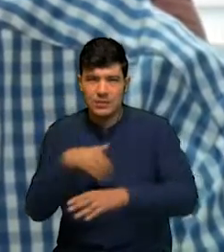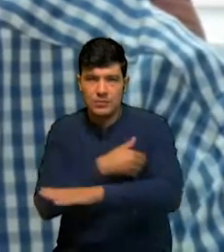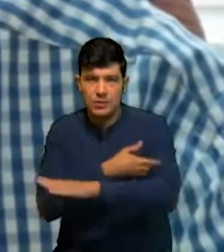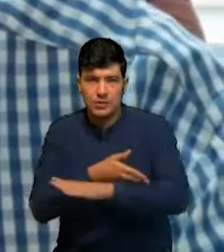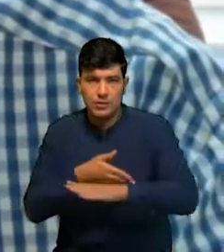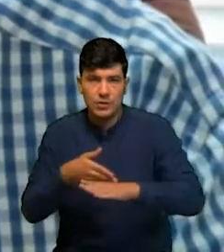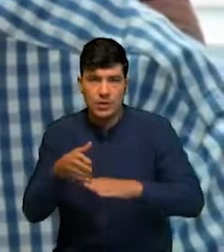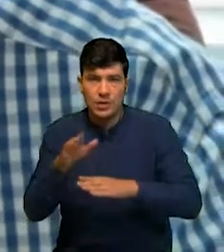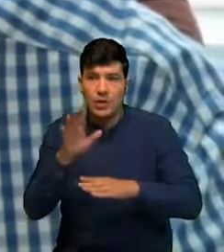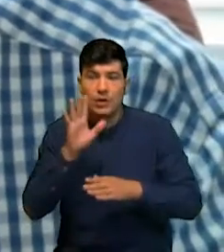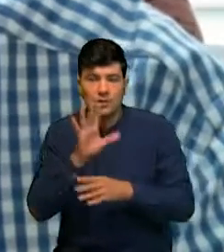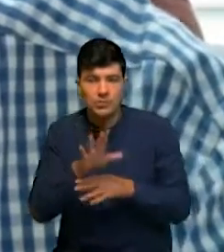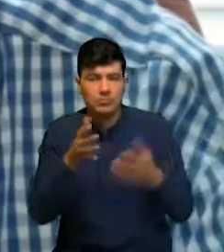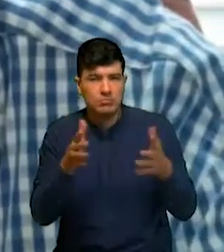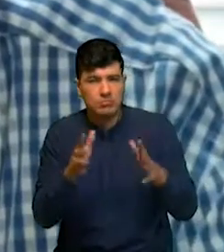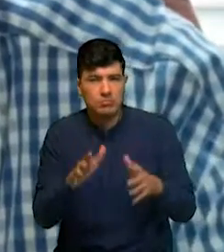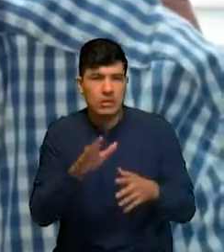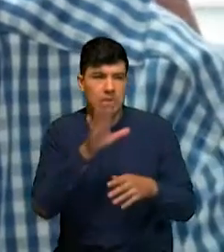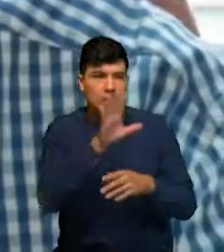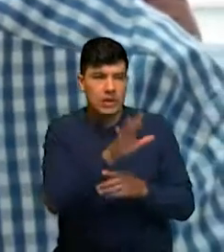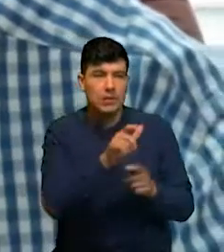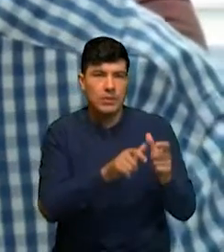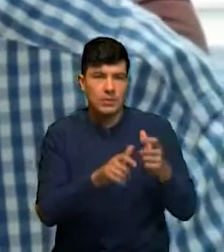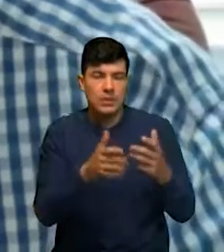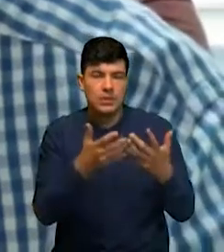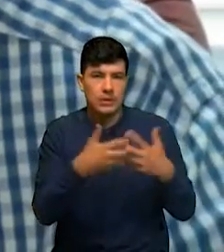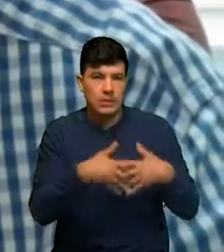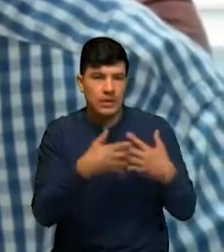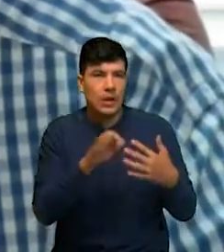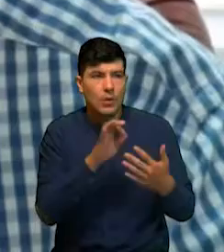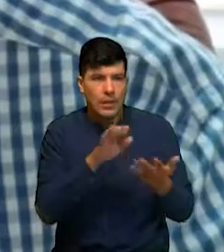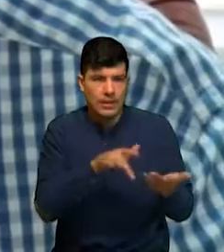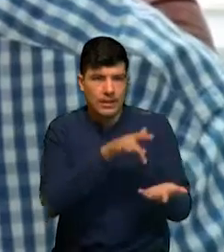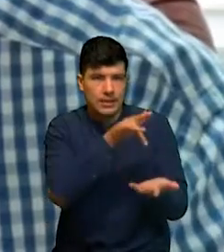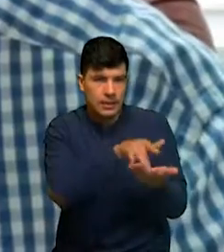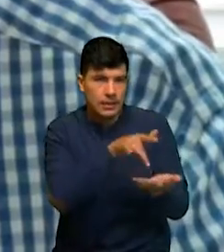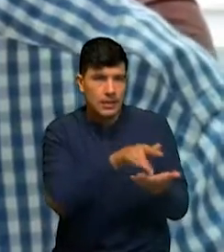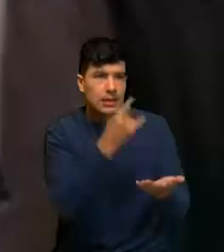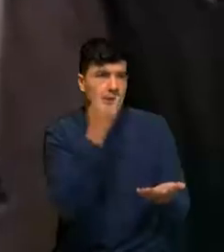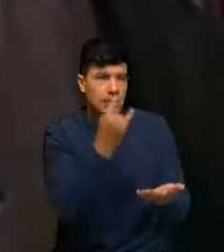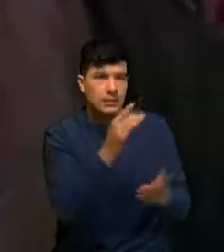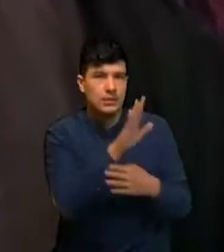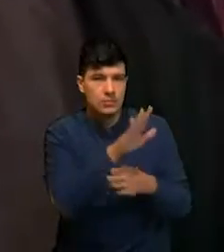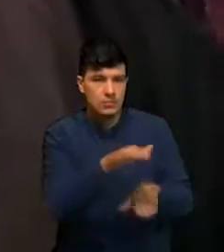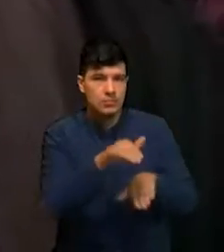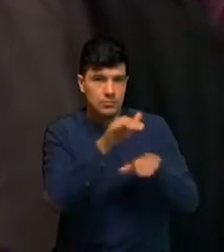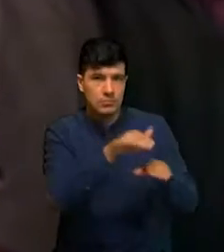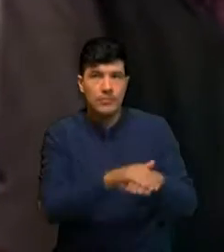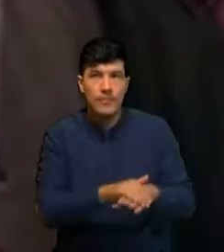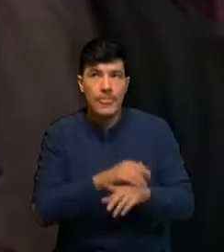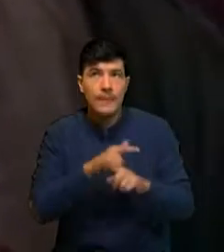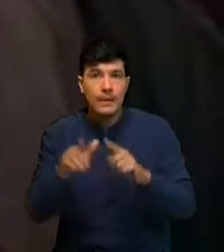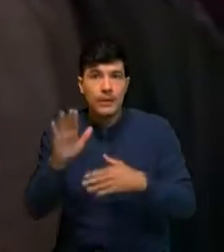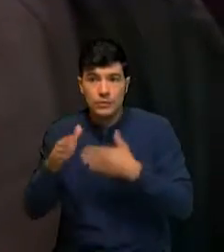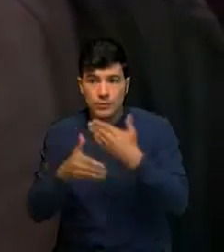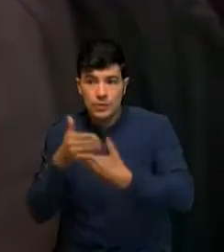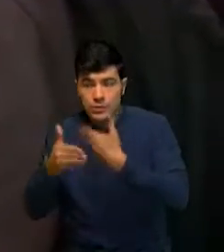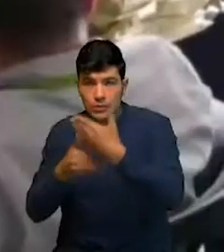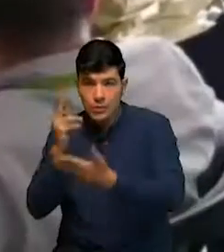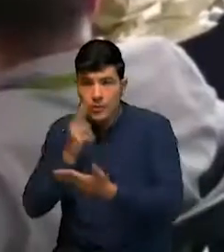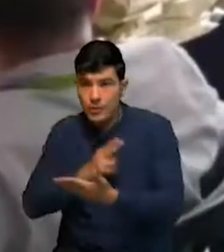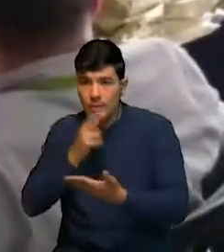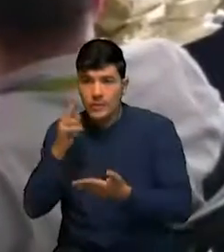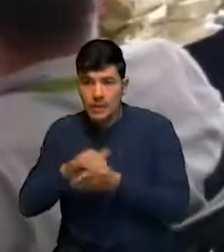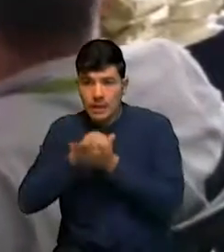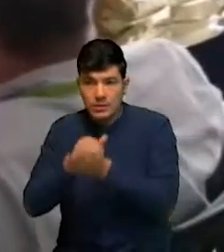pesos con un promedio de 5 oferentes por subasta. Procesos que permiten demostrar el compromiso de la gestión que